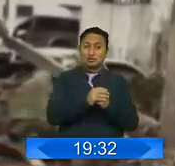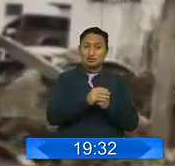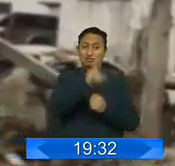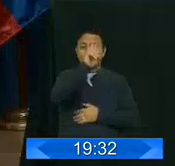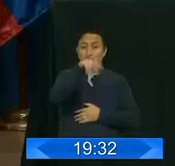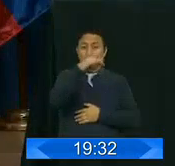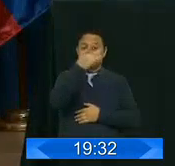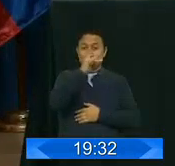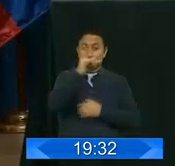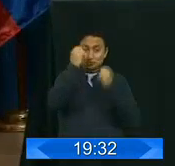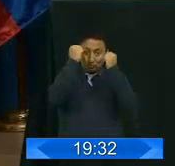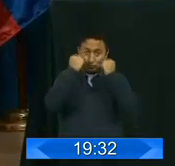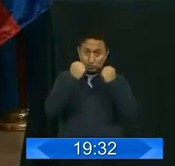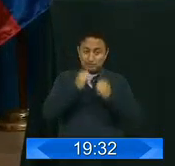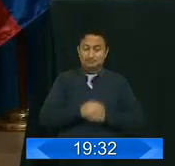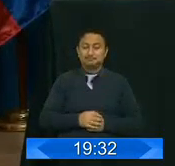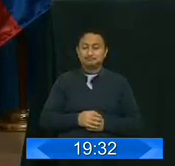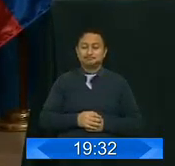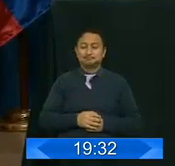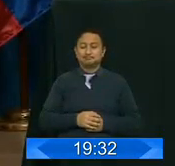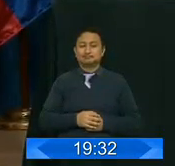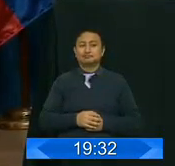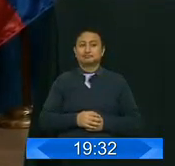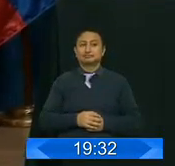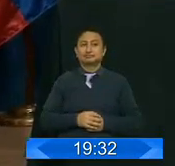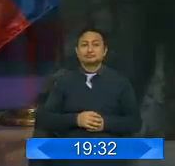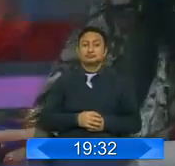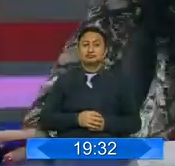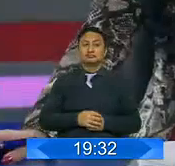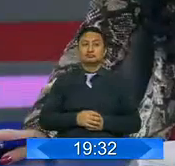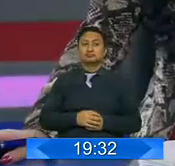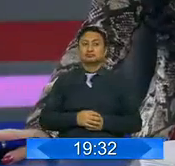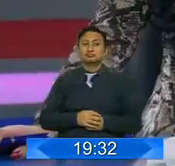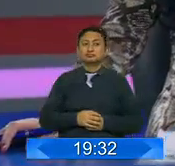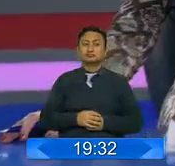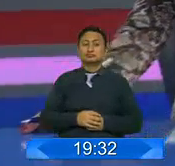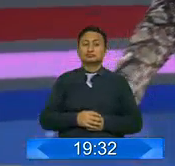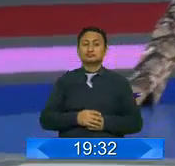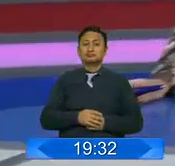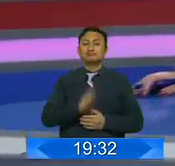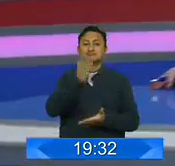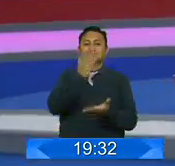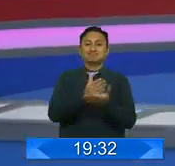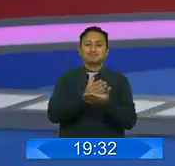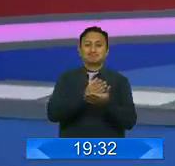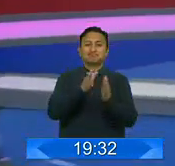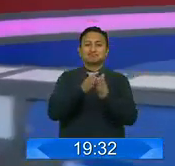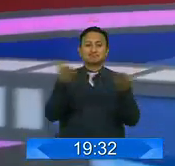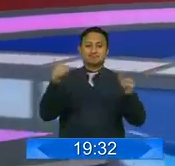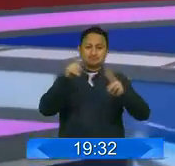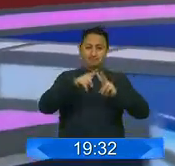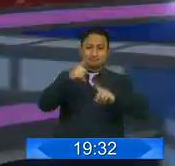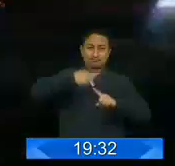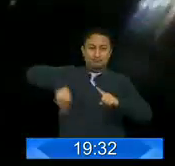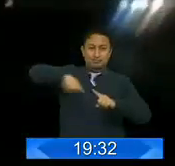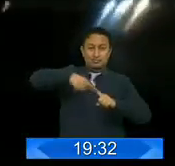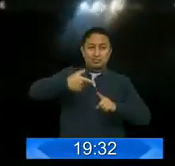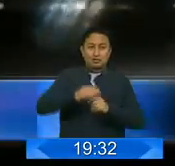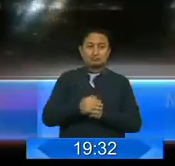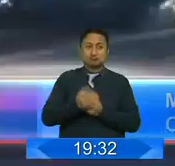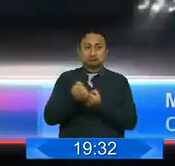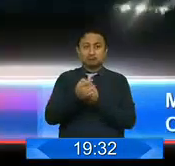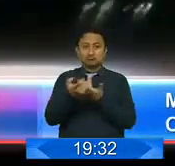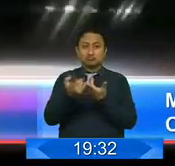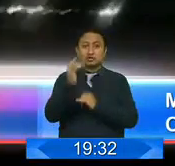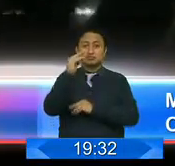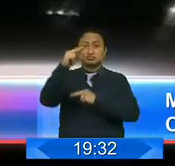país. Informó Carolina Basante. Una nueva pausa en el Comercio TV y al regresar les contamos